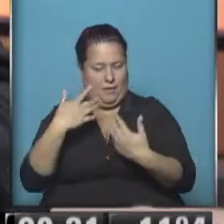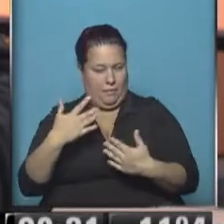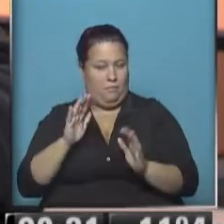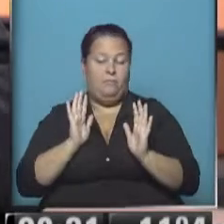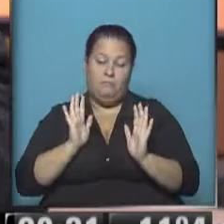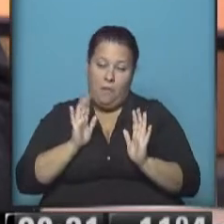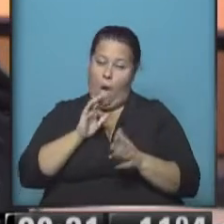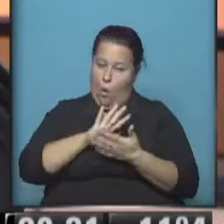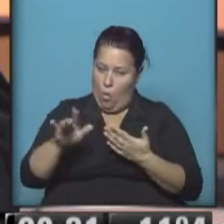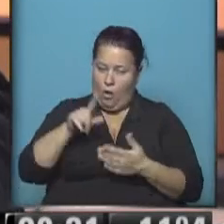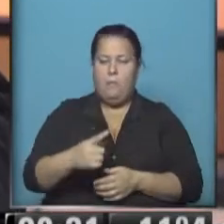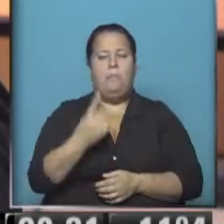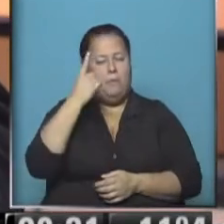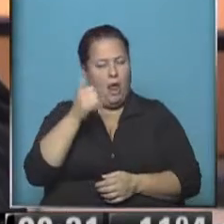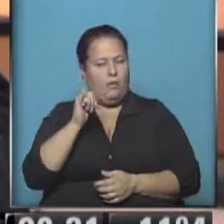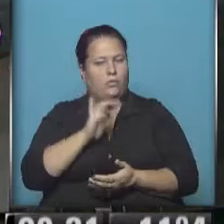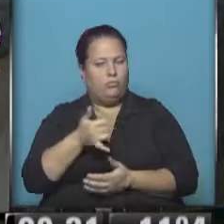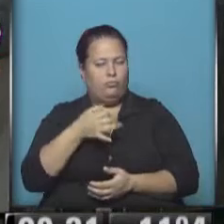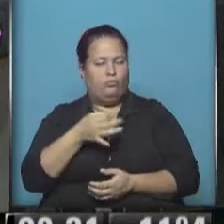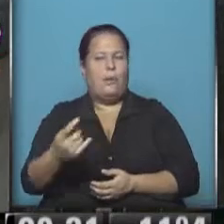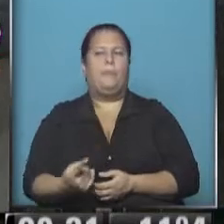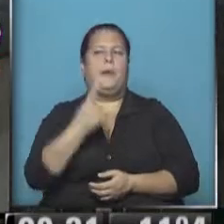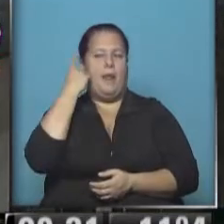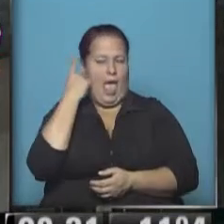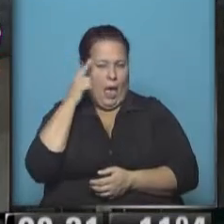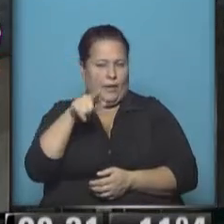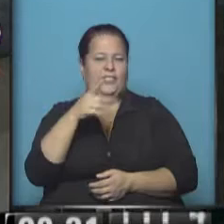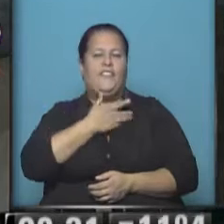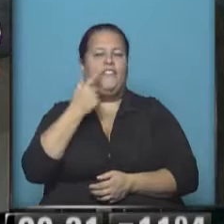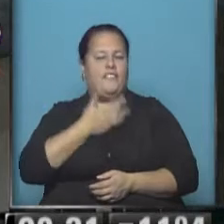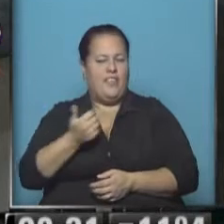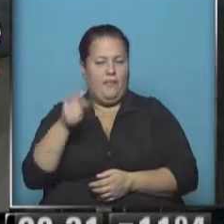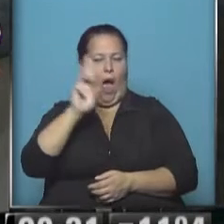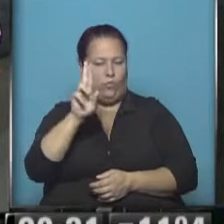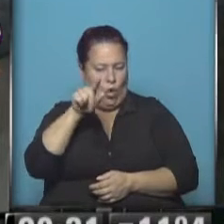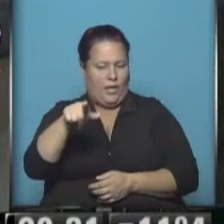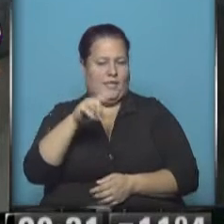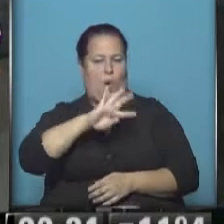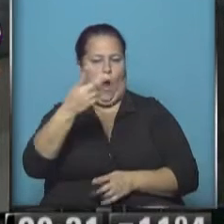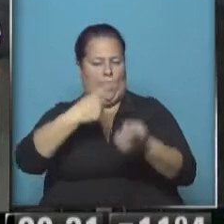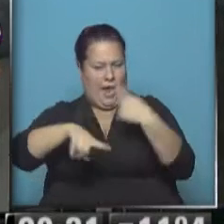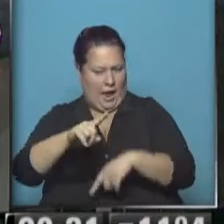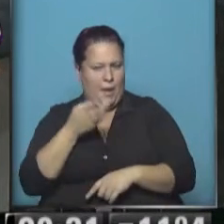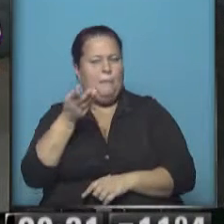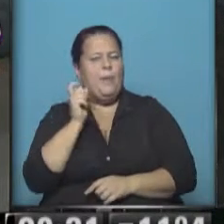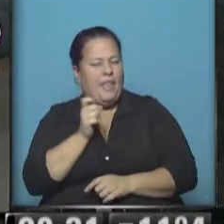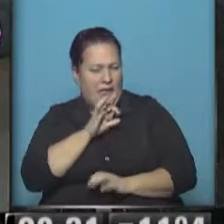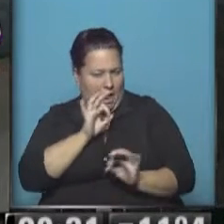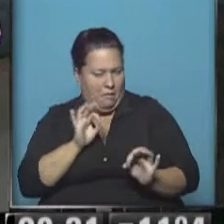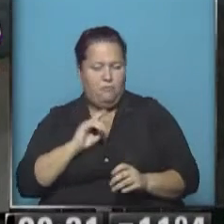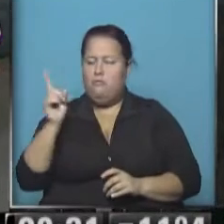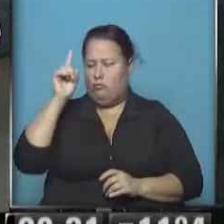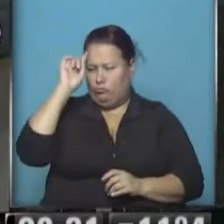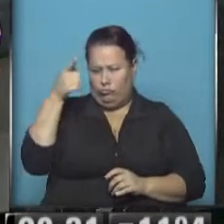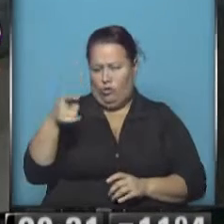que exactamente sí sí por primera vez la fifa autorizó a éste a este cuarto campo no